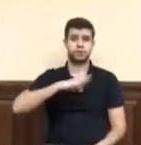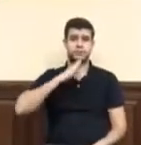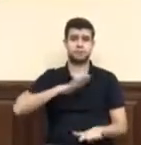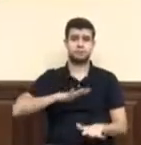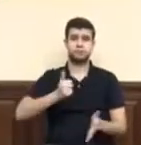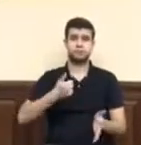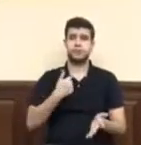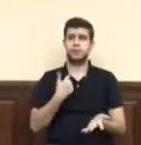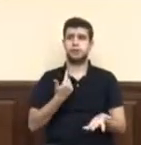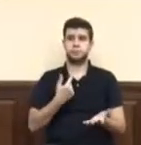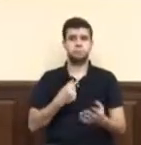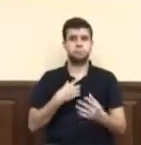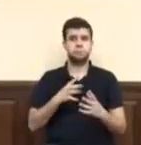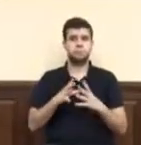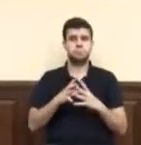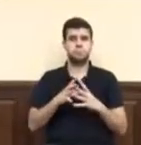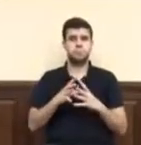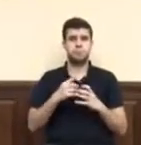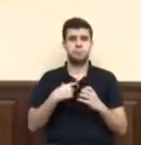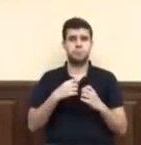estamos de acuerdo.